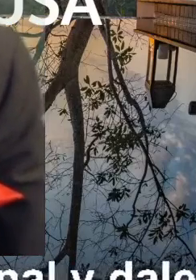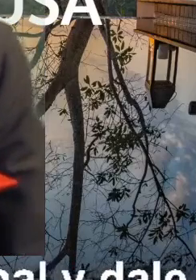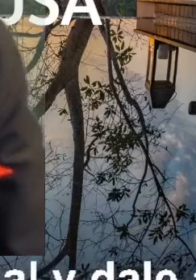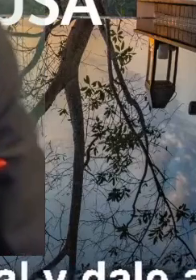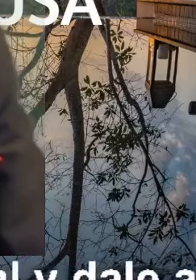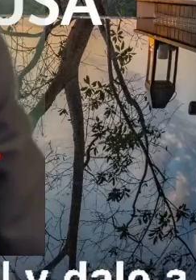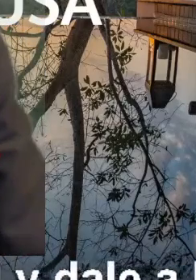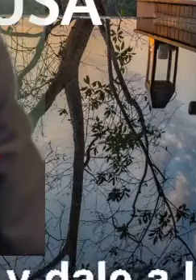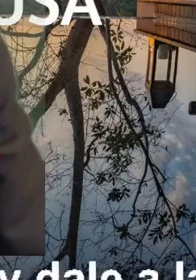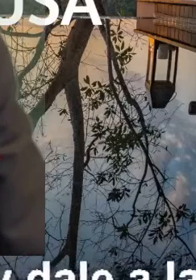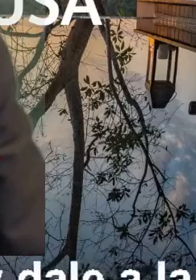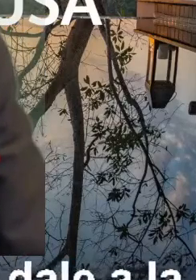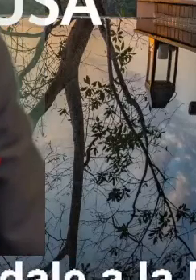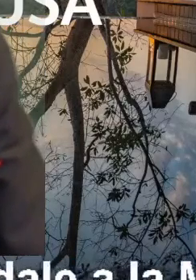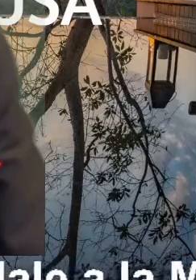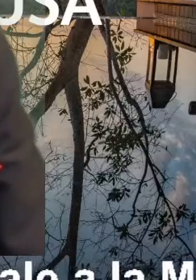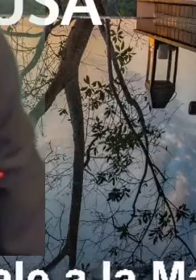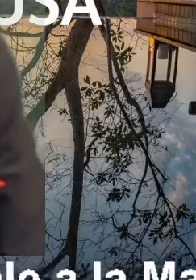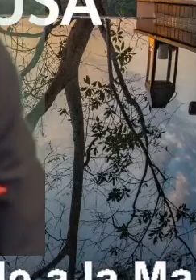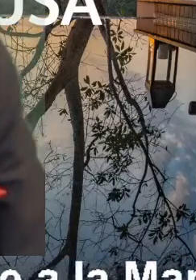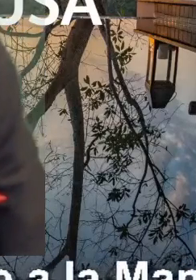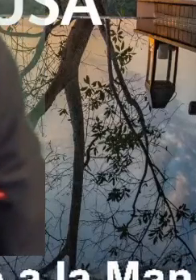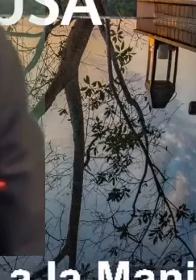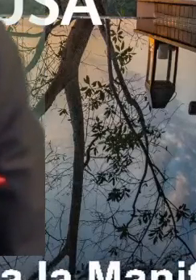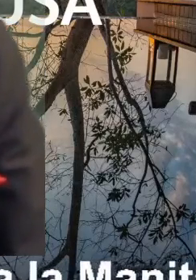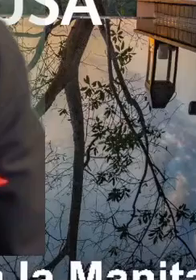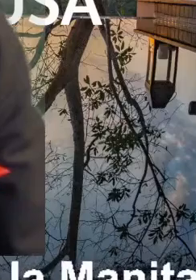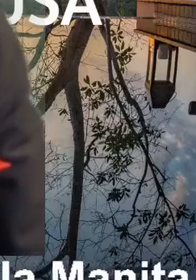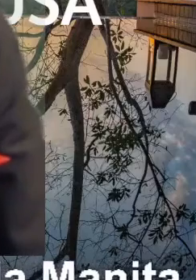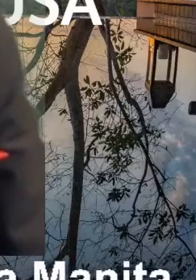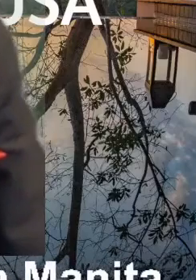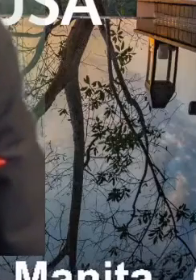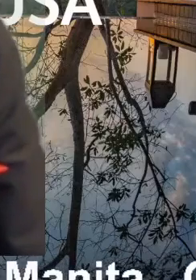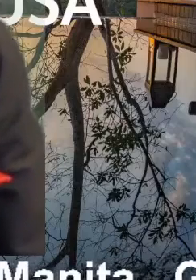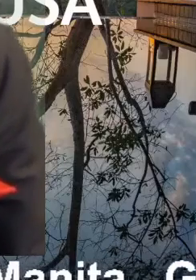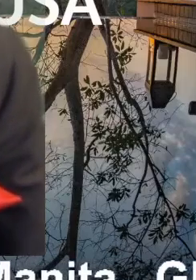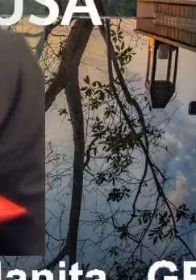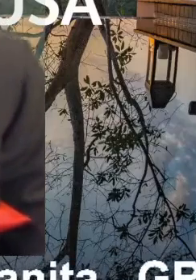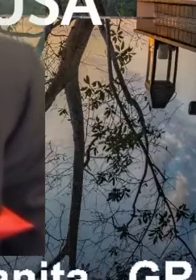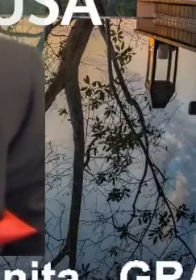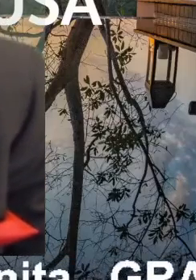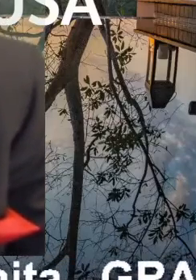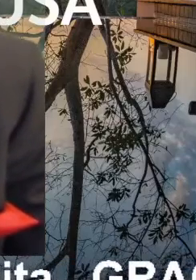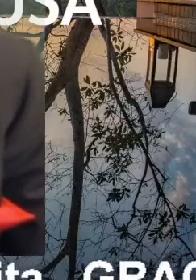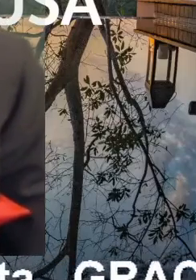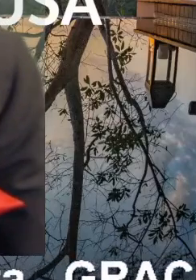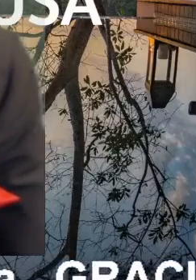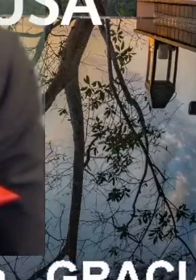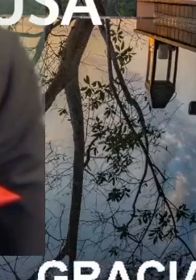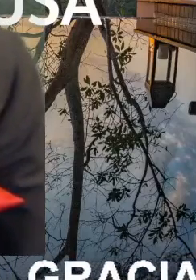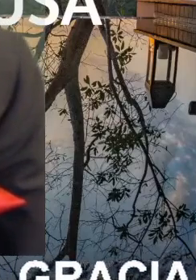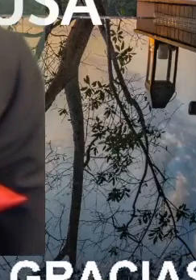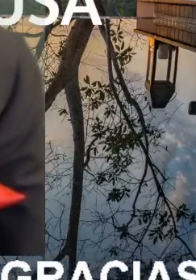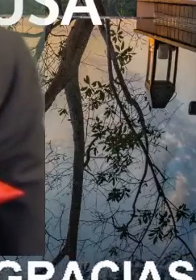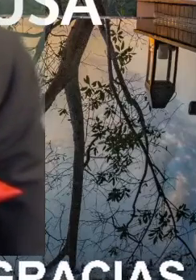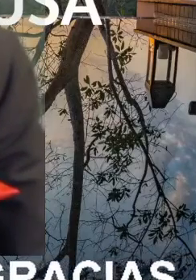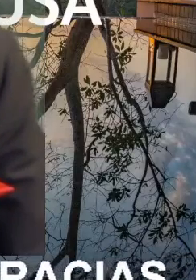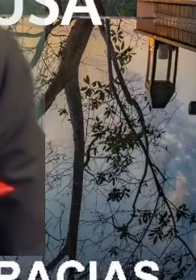y de todas las universidades de todos los partidos gentes